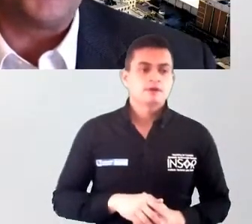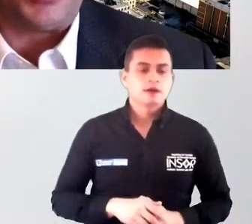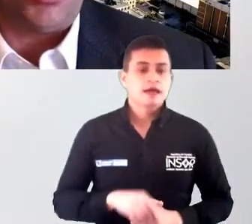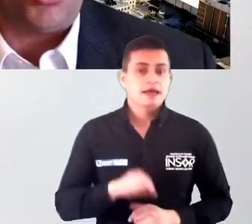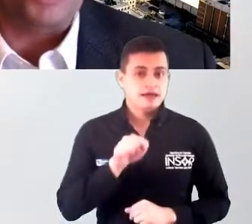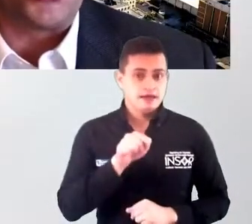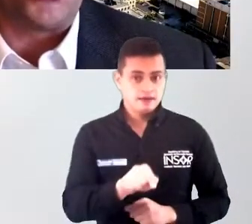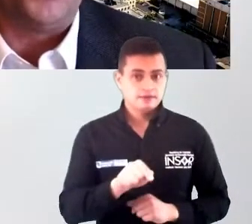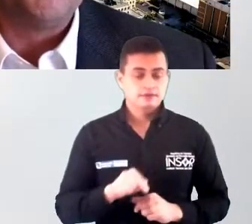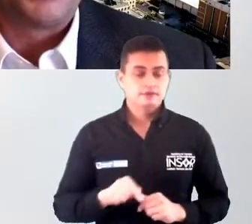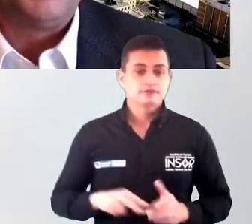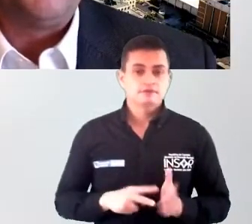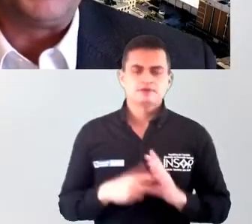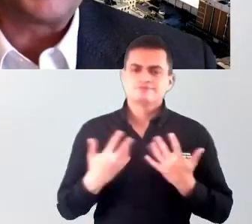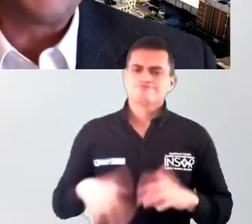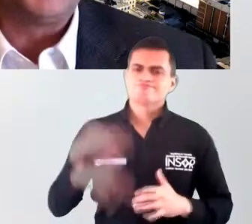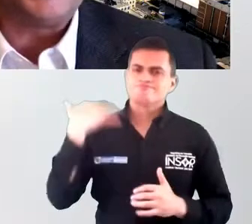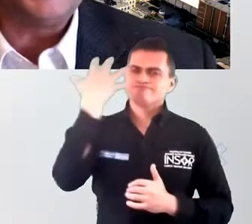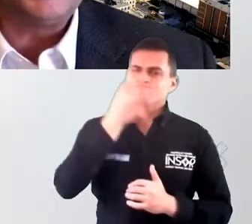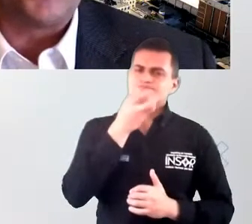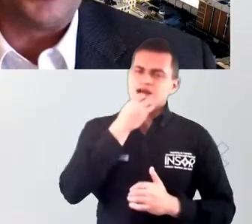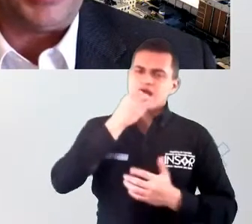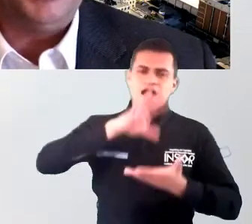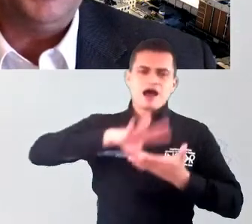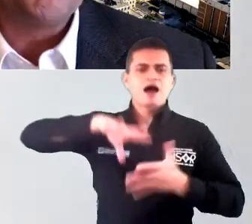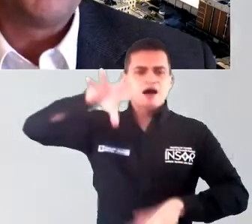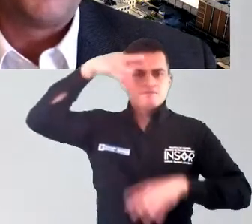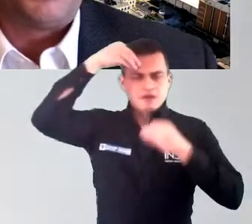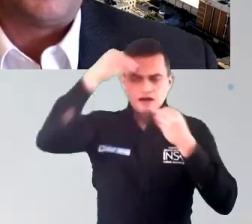Esto es la belleza del aprendizaje combinado también,